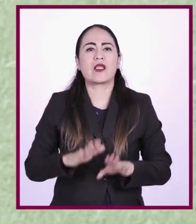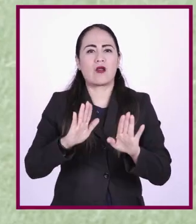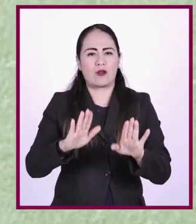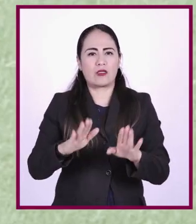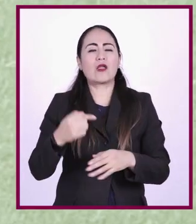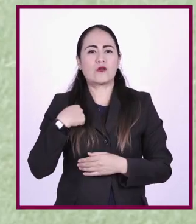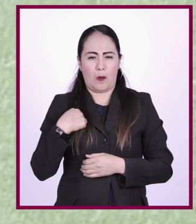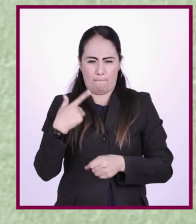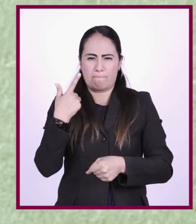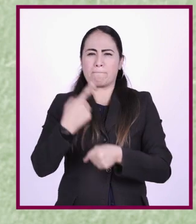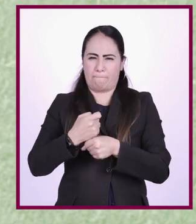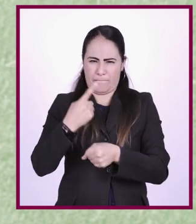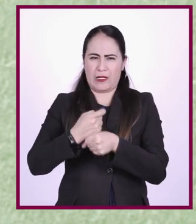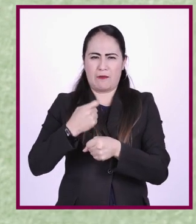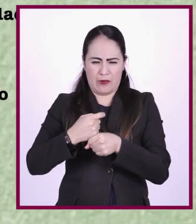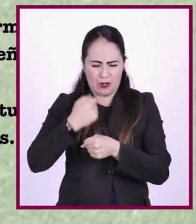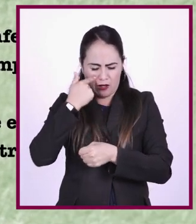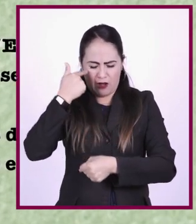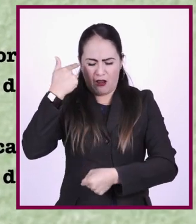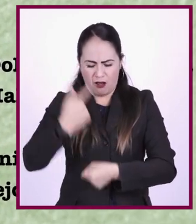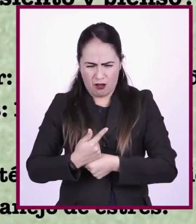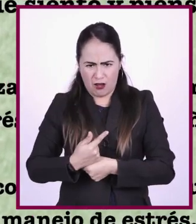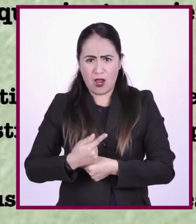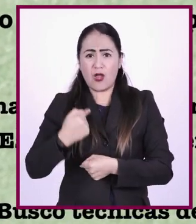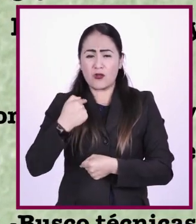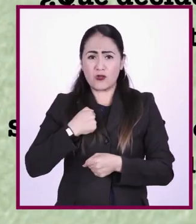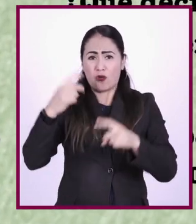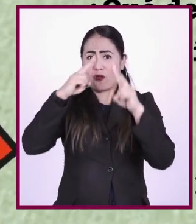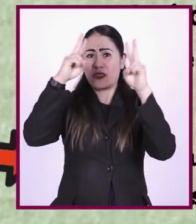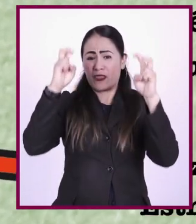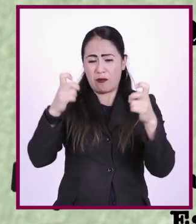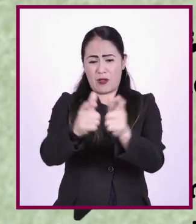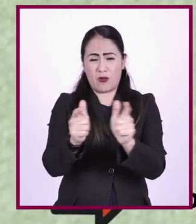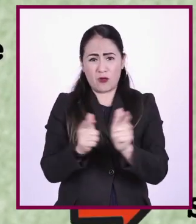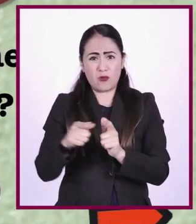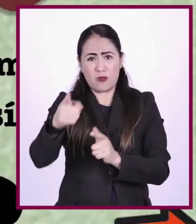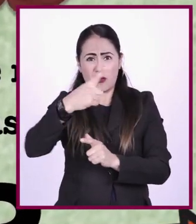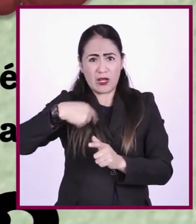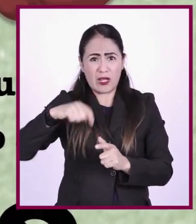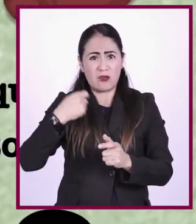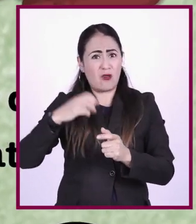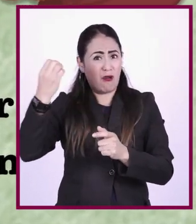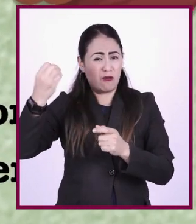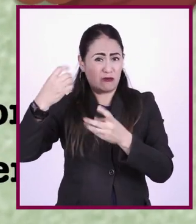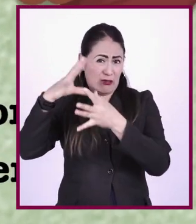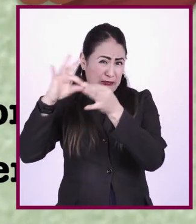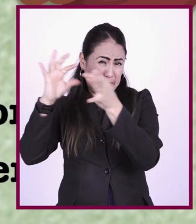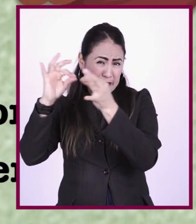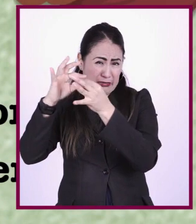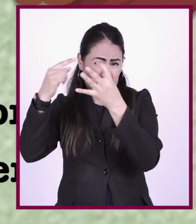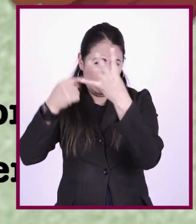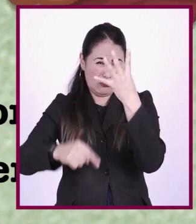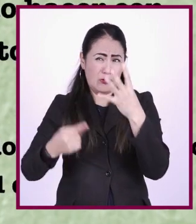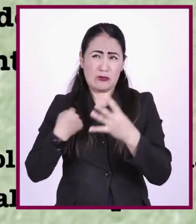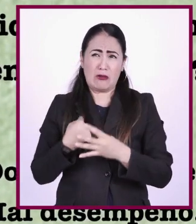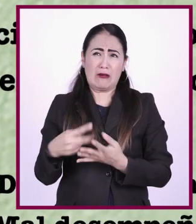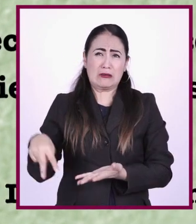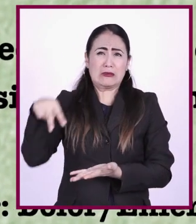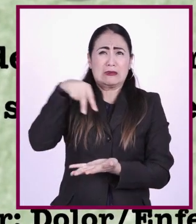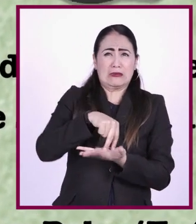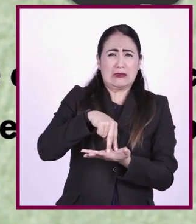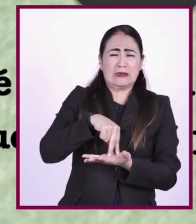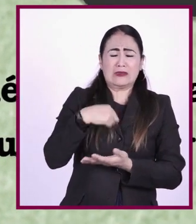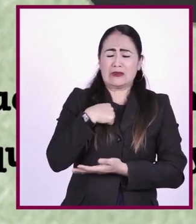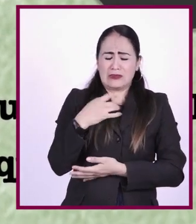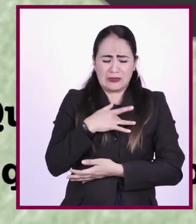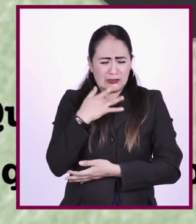primerito tengo que saber cómo me siento. Por ejemplo, yo antes de exponer un tema ante el grupo me muero de miedo, ya que ubico la emoción, veo por